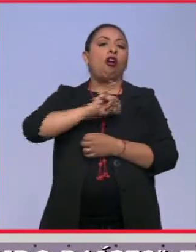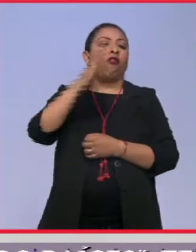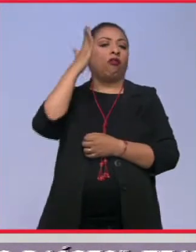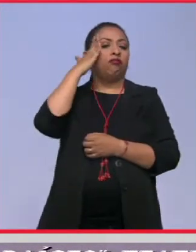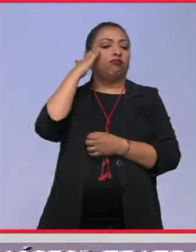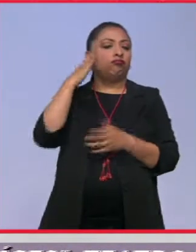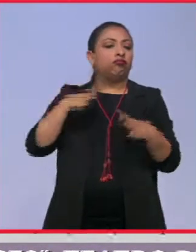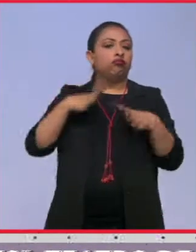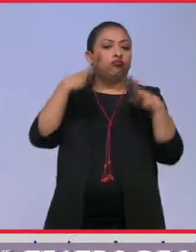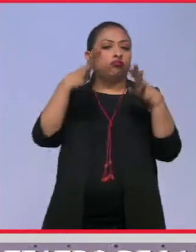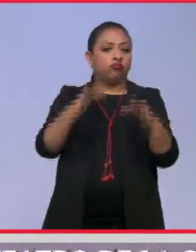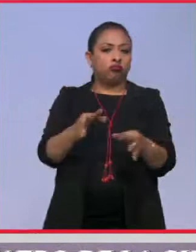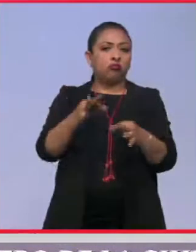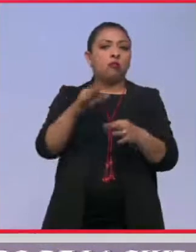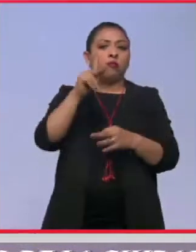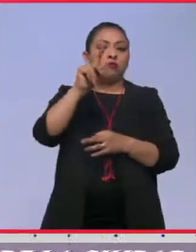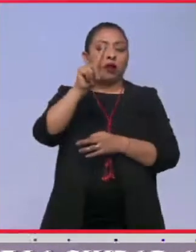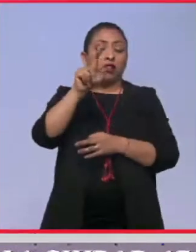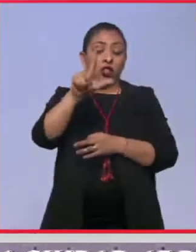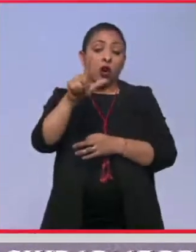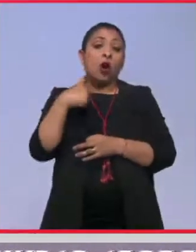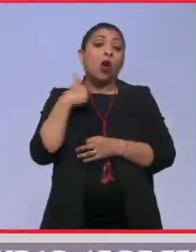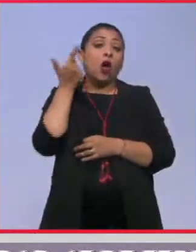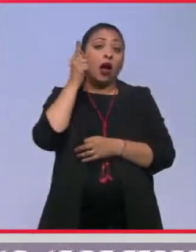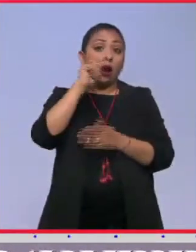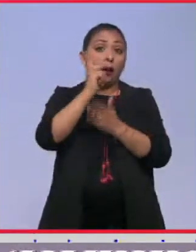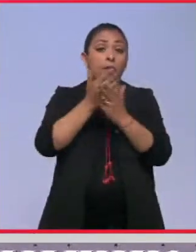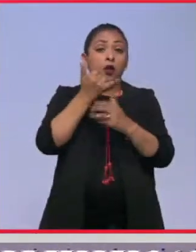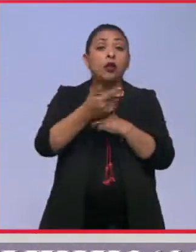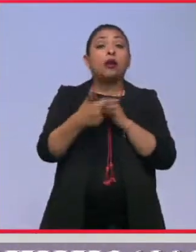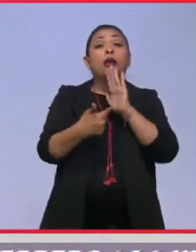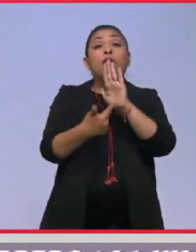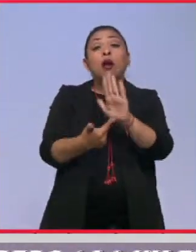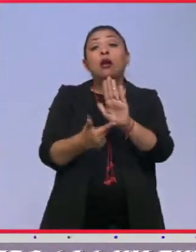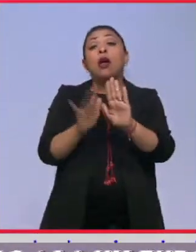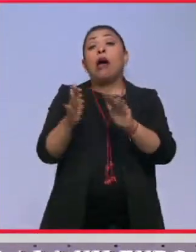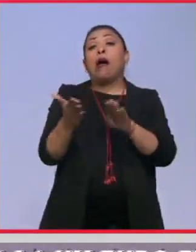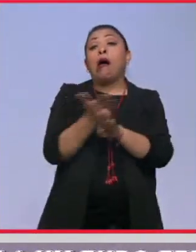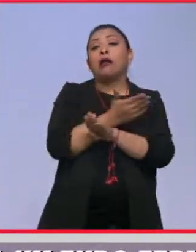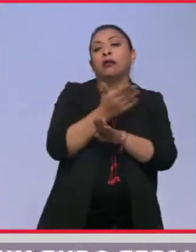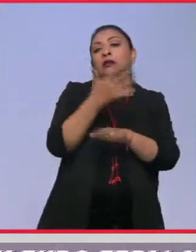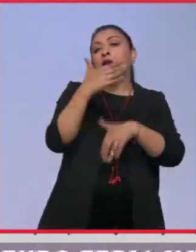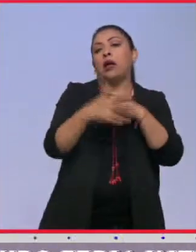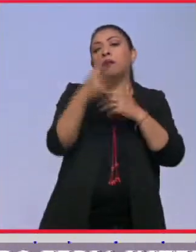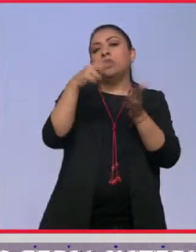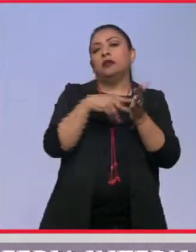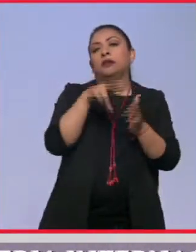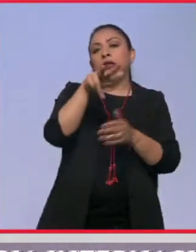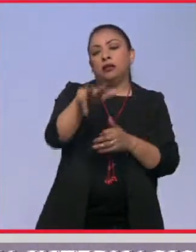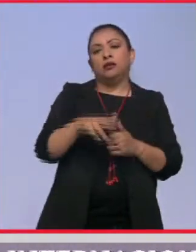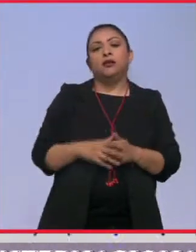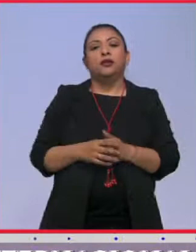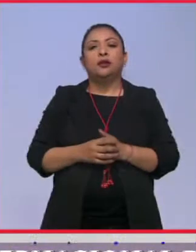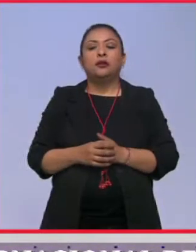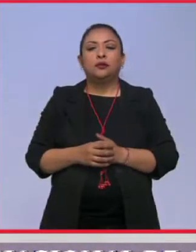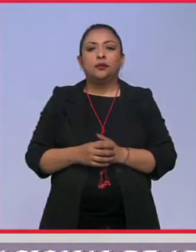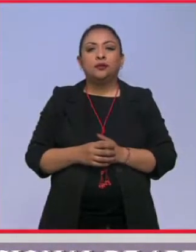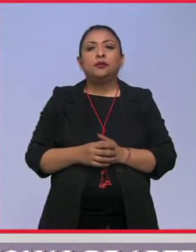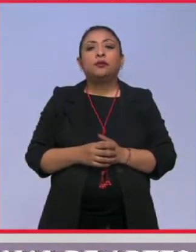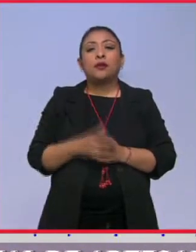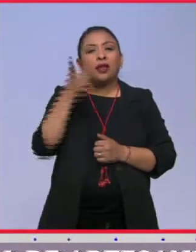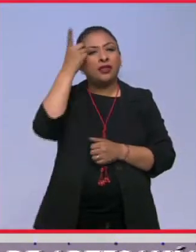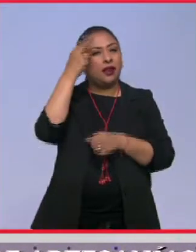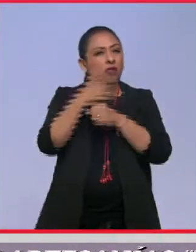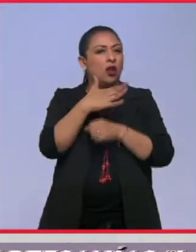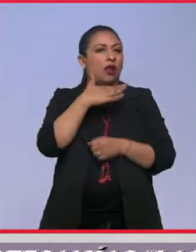y fundador de la Doom Patrol. Se espera que este proyecto vea la luz antes de que termine 2018. El